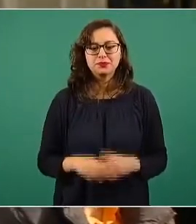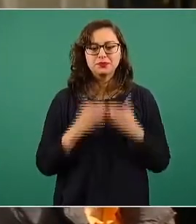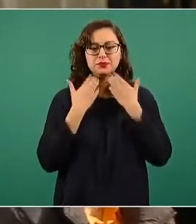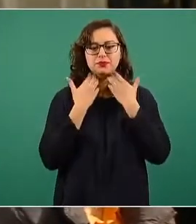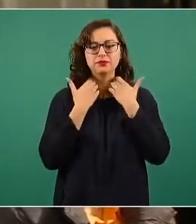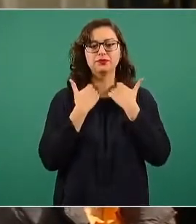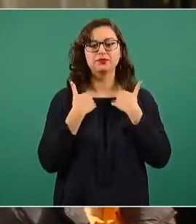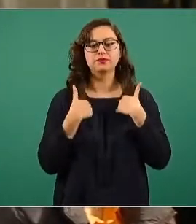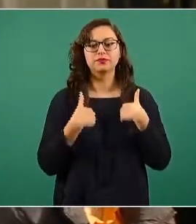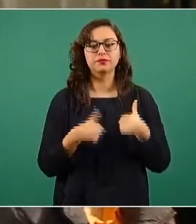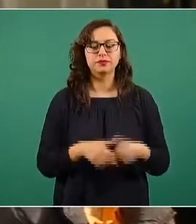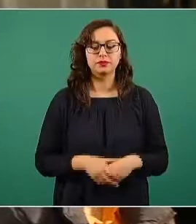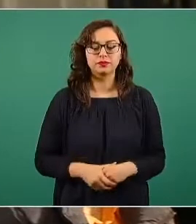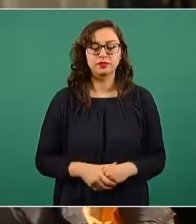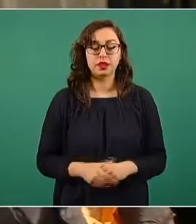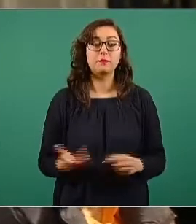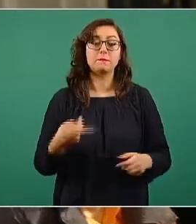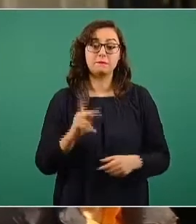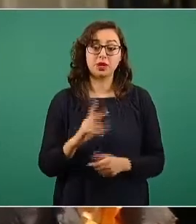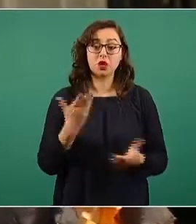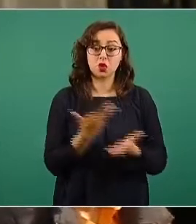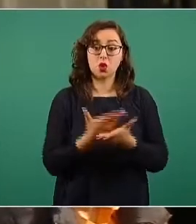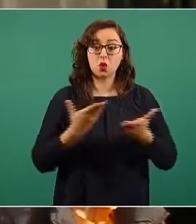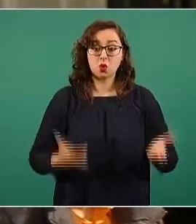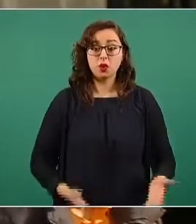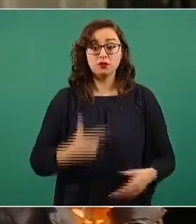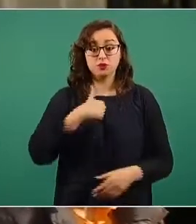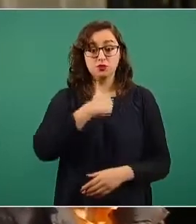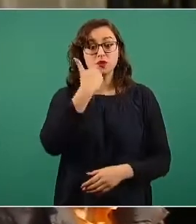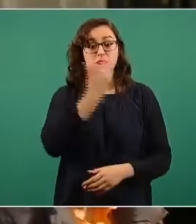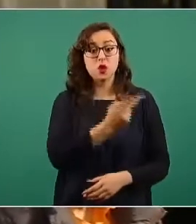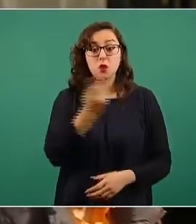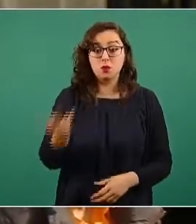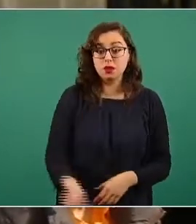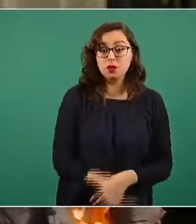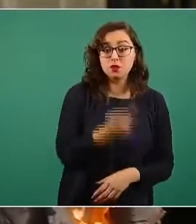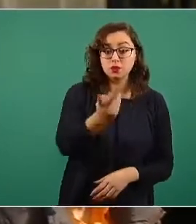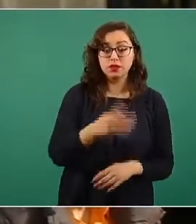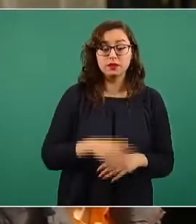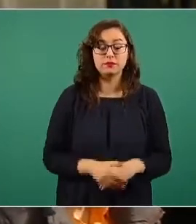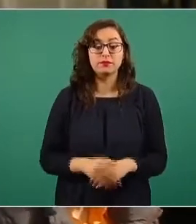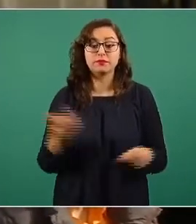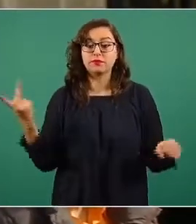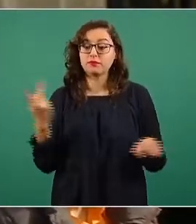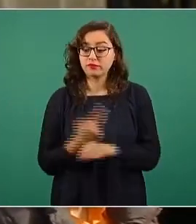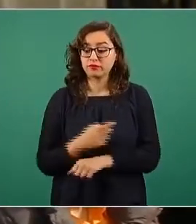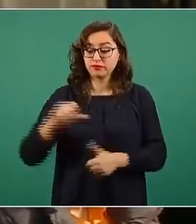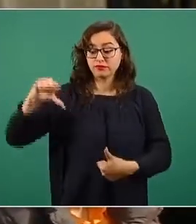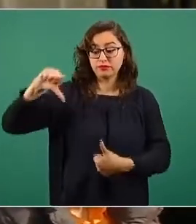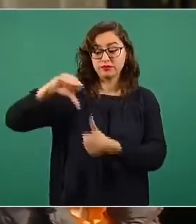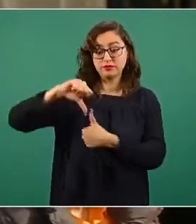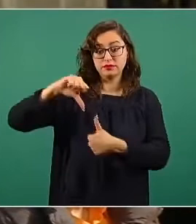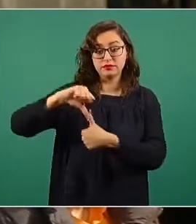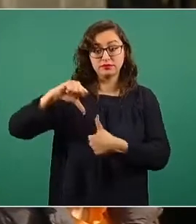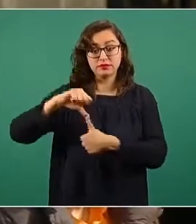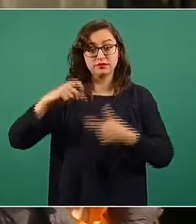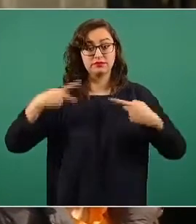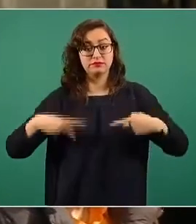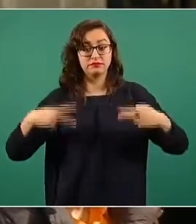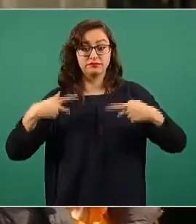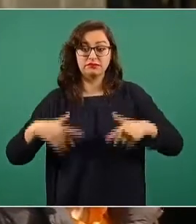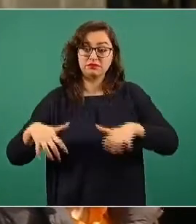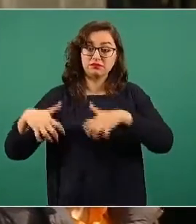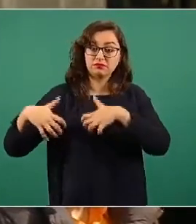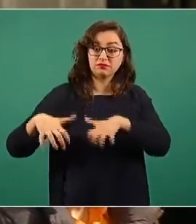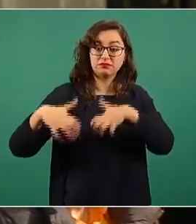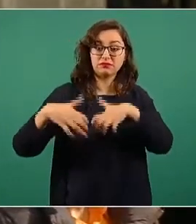respecto al tema de la caravana migrante que viene dándose en todo Centroamérica, y también de la mano de